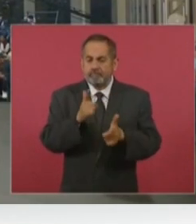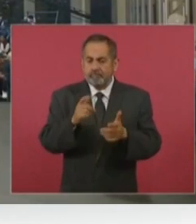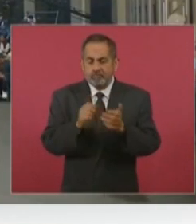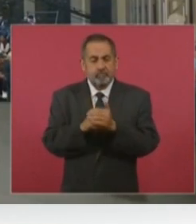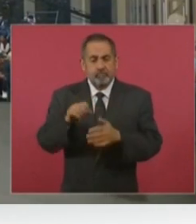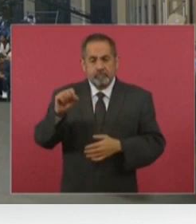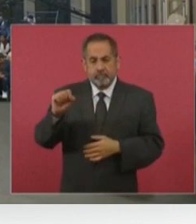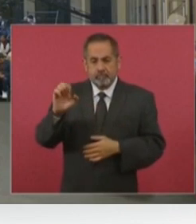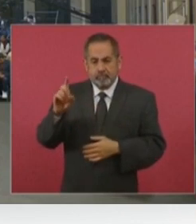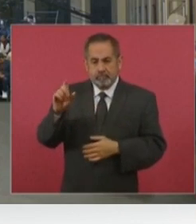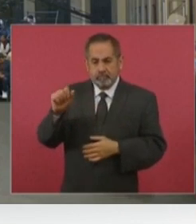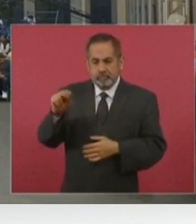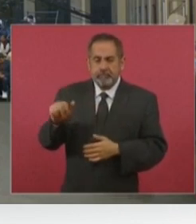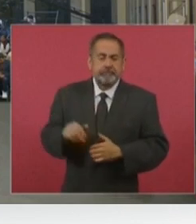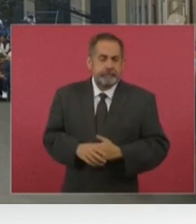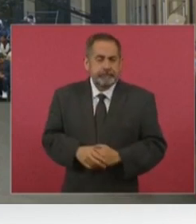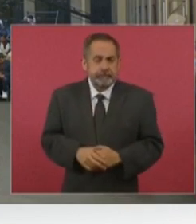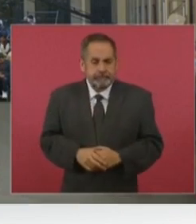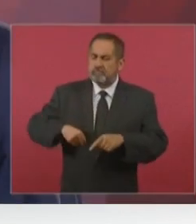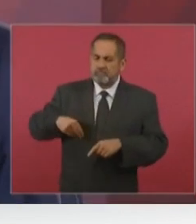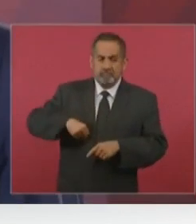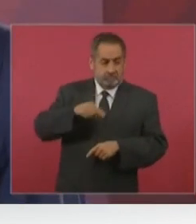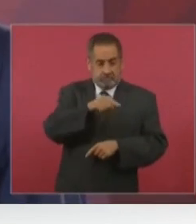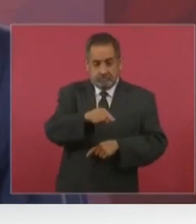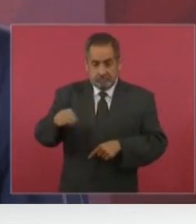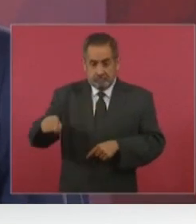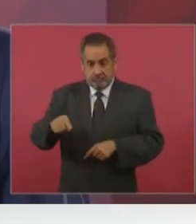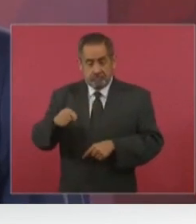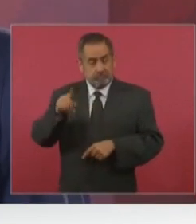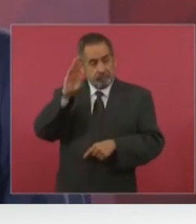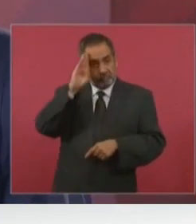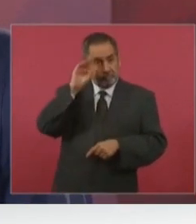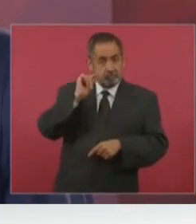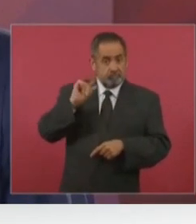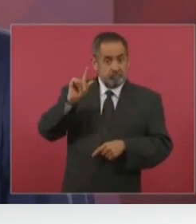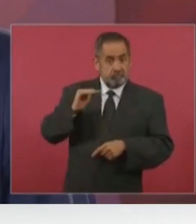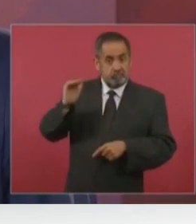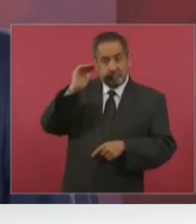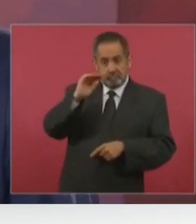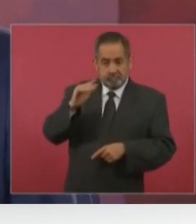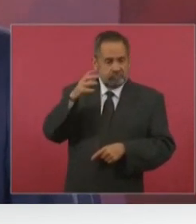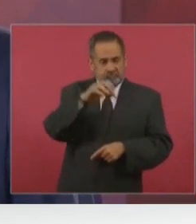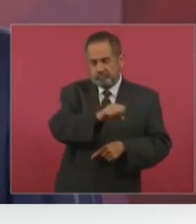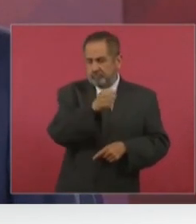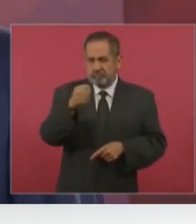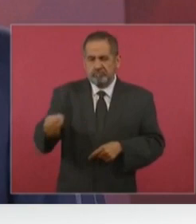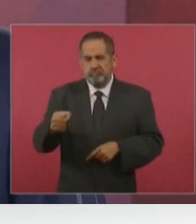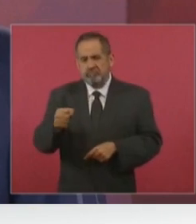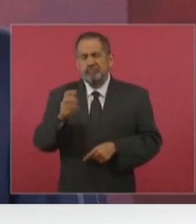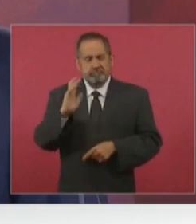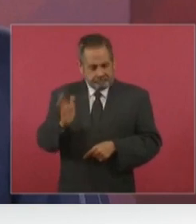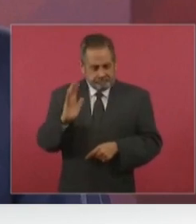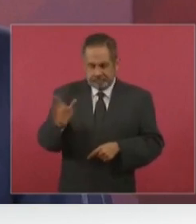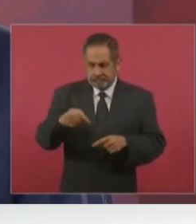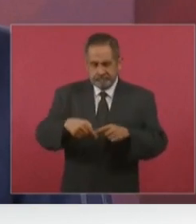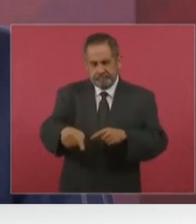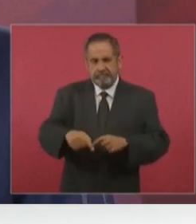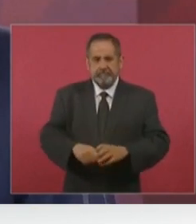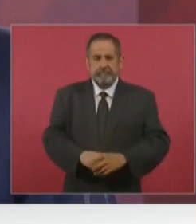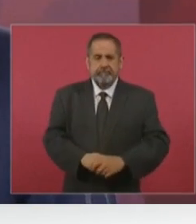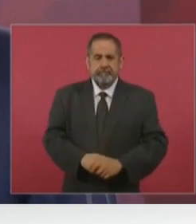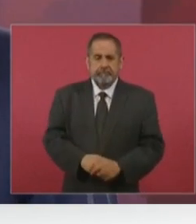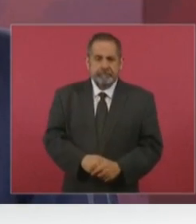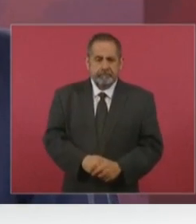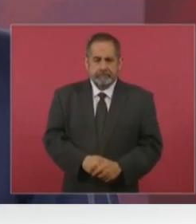actúe con imparcialidad y garantice la democracia en México. Dijo que le gustó la decisión de la consejera presidenta del INE, Guadalupe Tadei, que